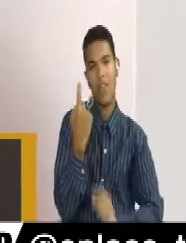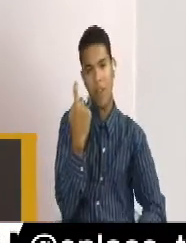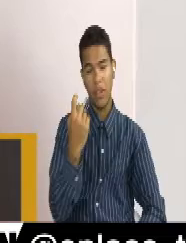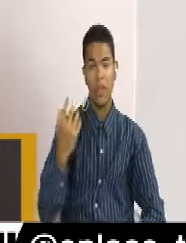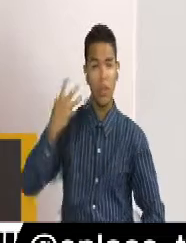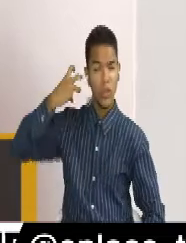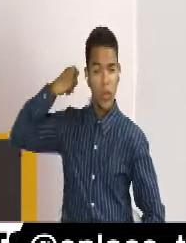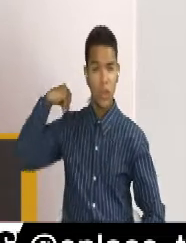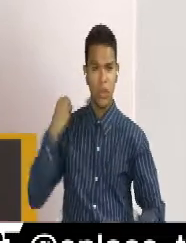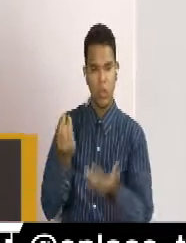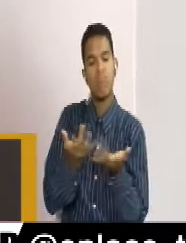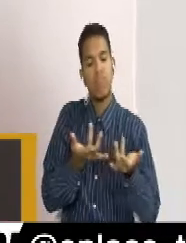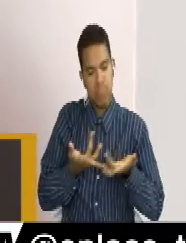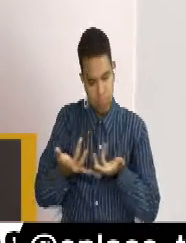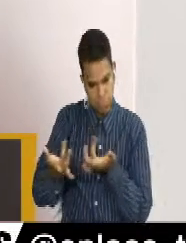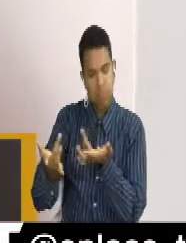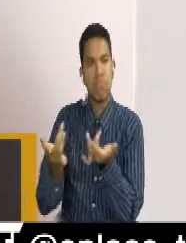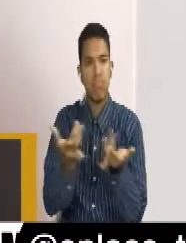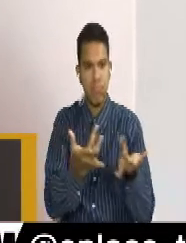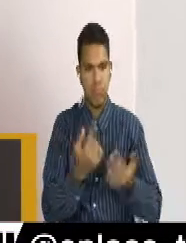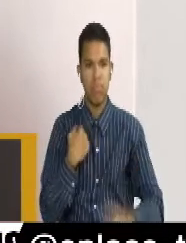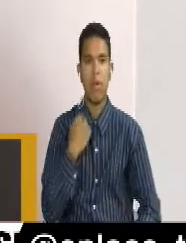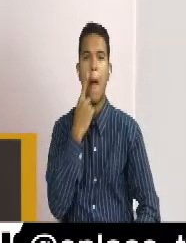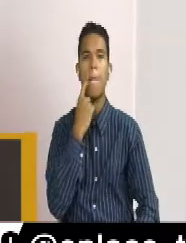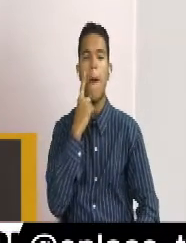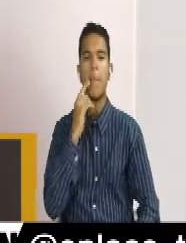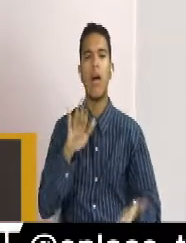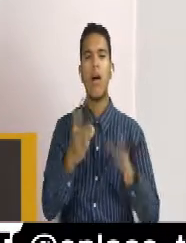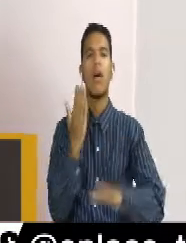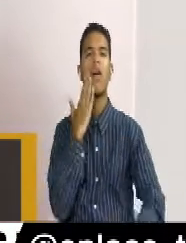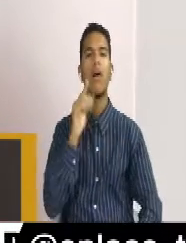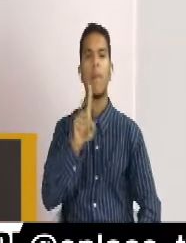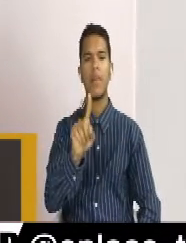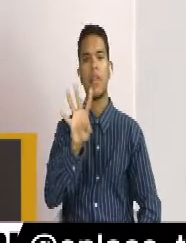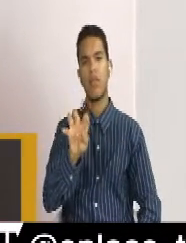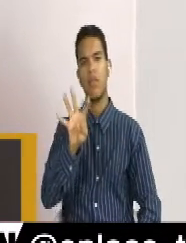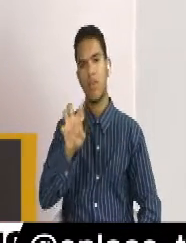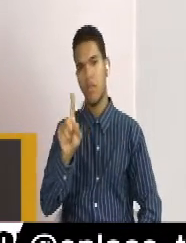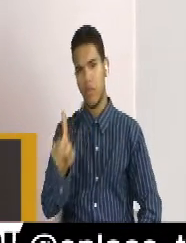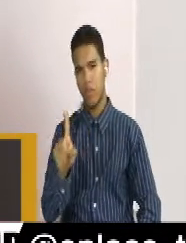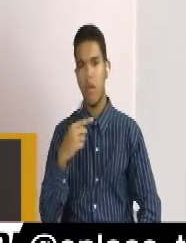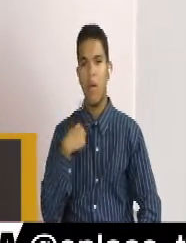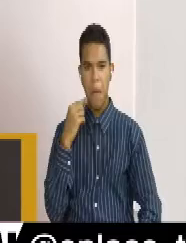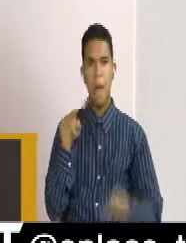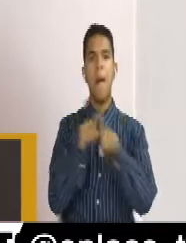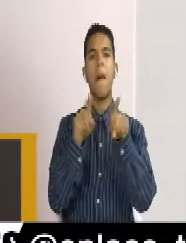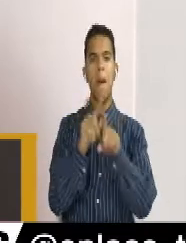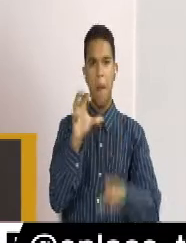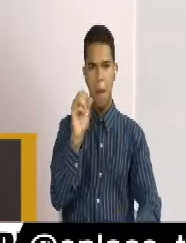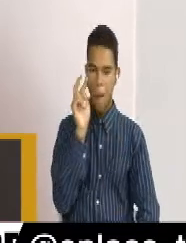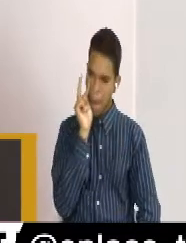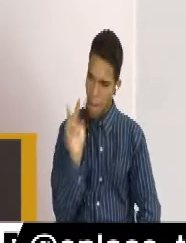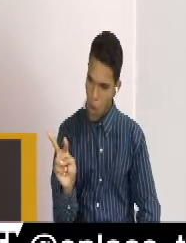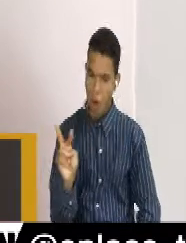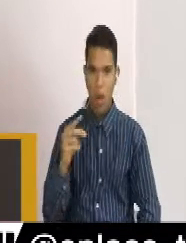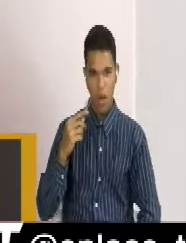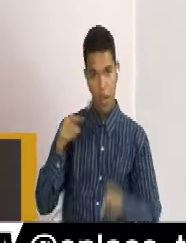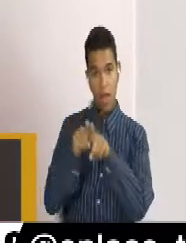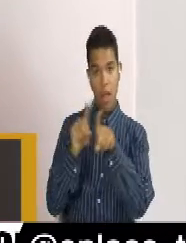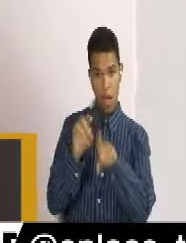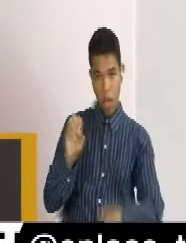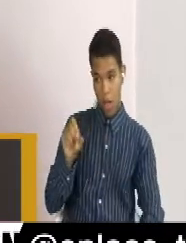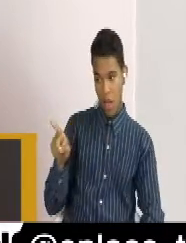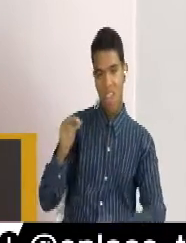el barrio La Esperanza y mi papá me lo mataron en 1991. Mi hermano lo vio morir, de 12 años quedó.